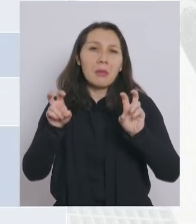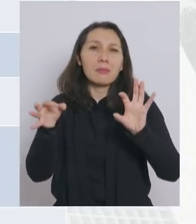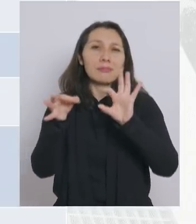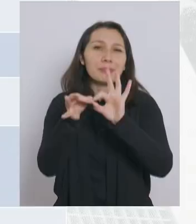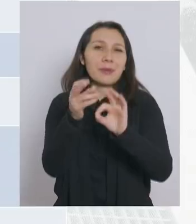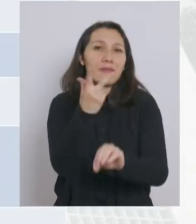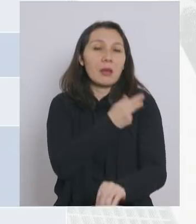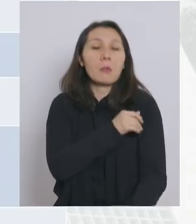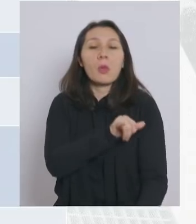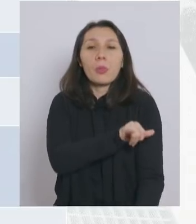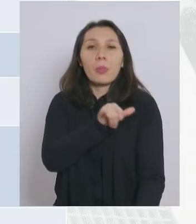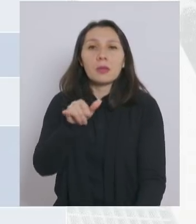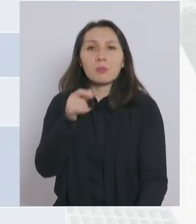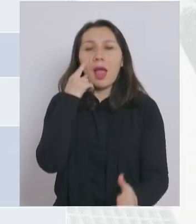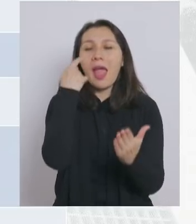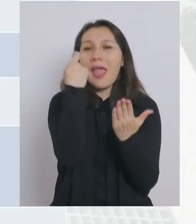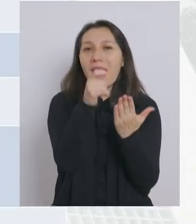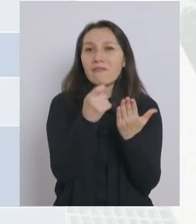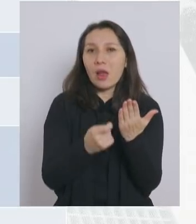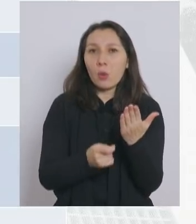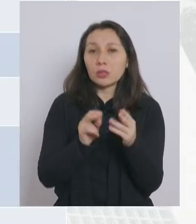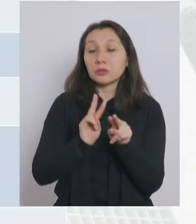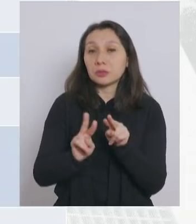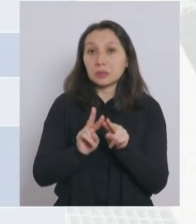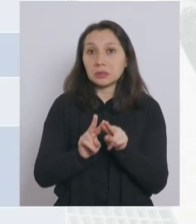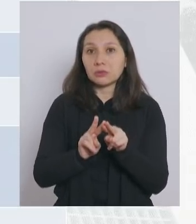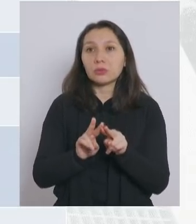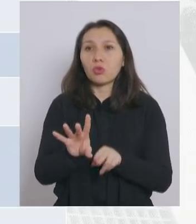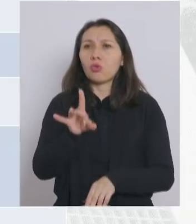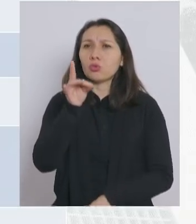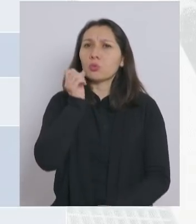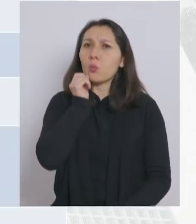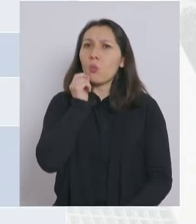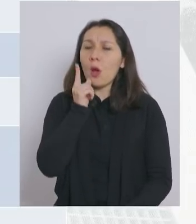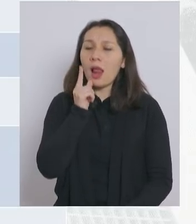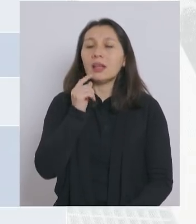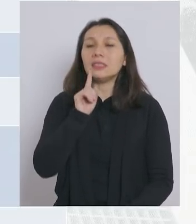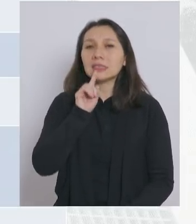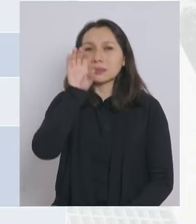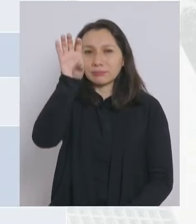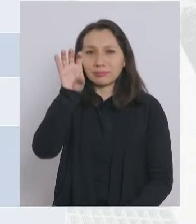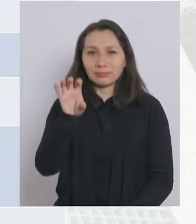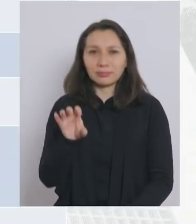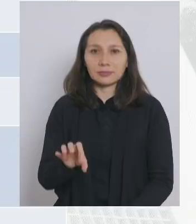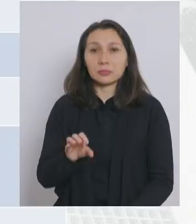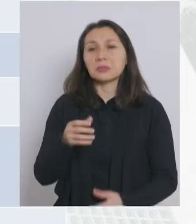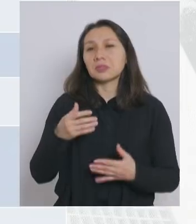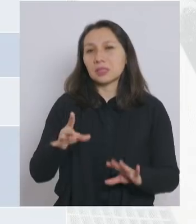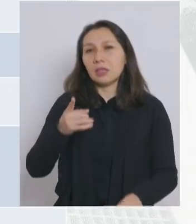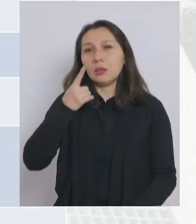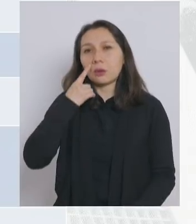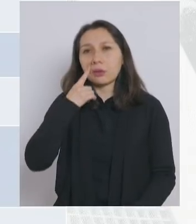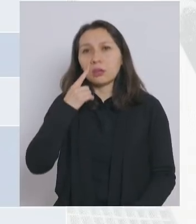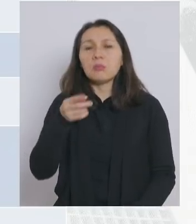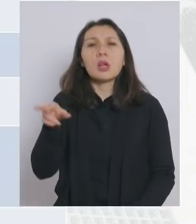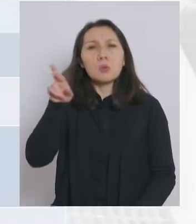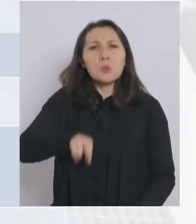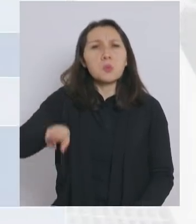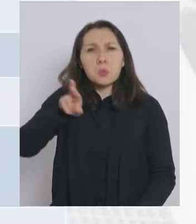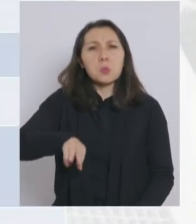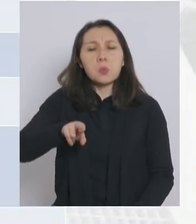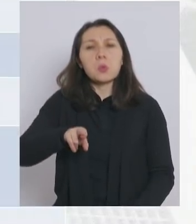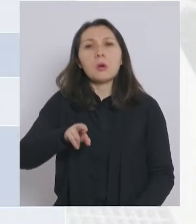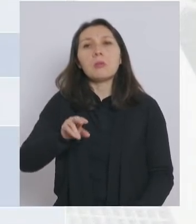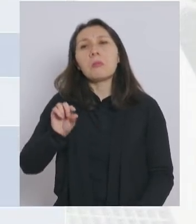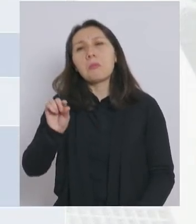de los procesos de evaluación realizados, ¿cierto? Están clasificados por lo que ya conocemos entre muy frecuentes,